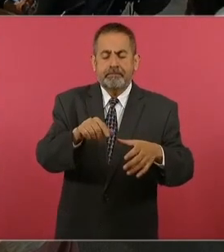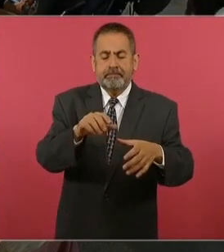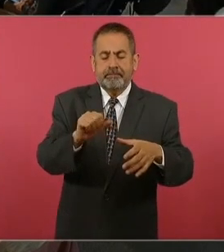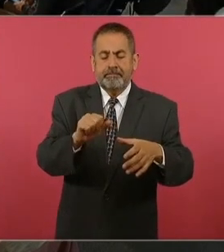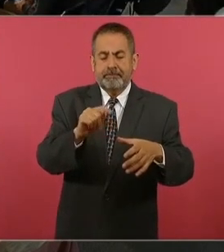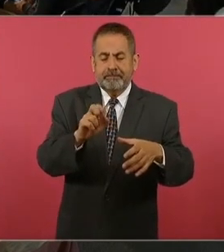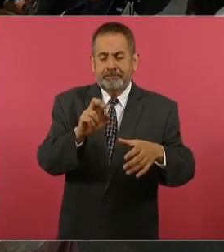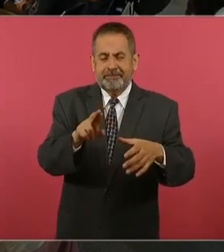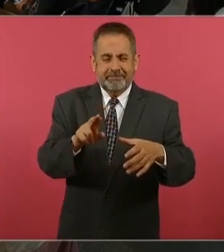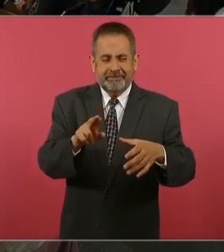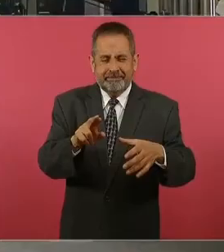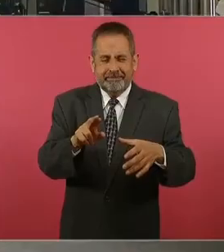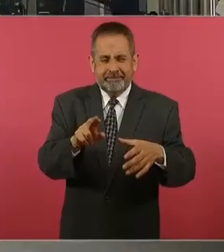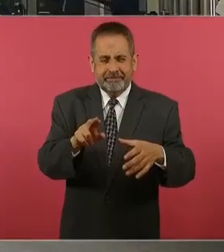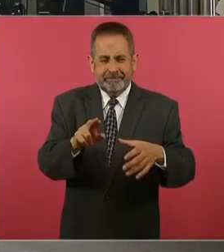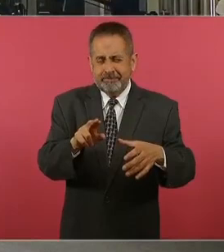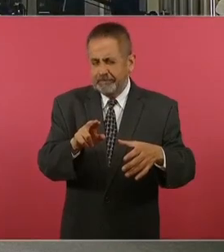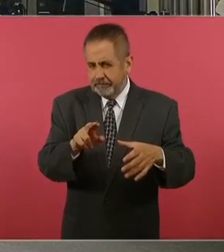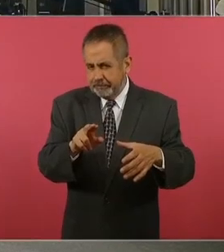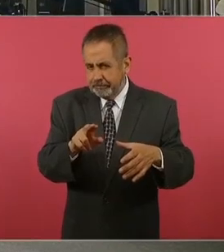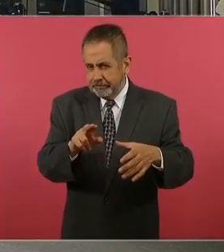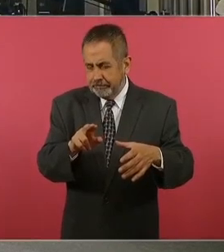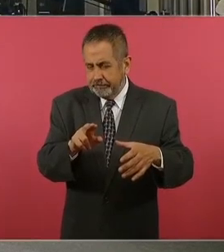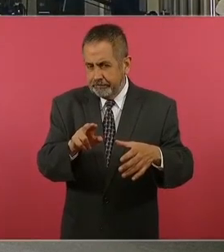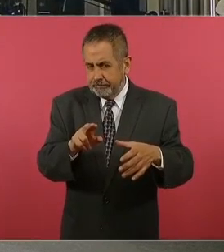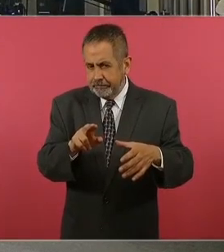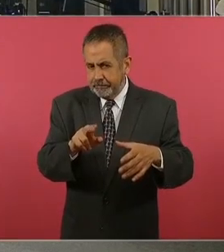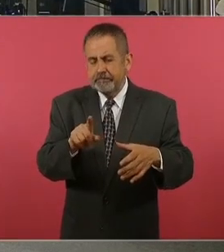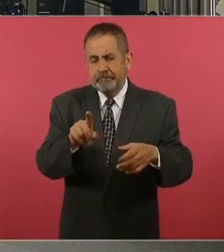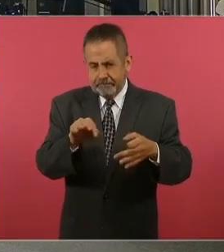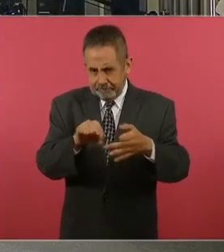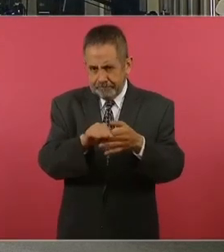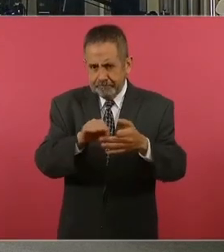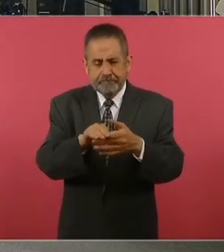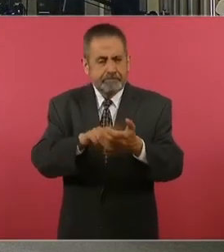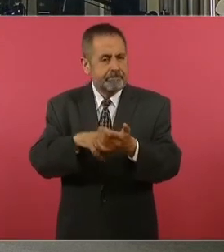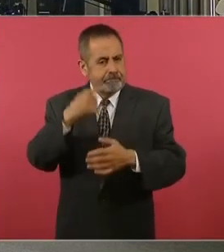Canterbell, en la sonda también de Campeche,